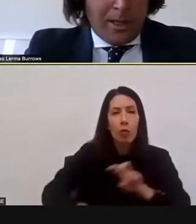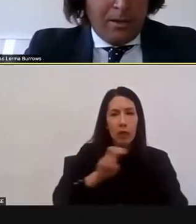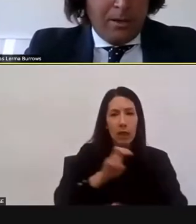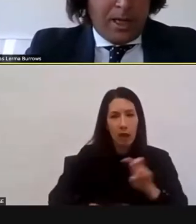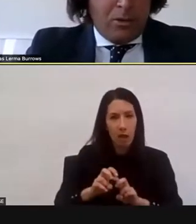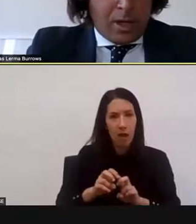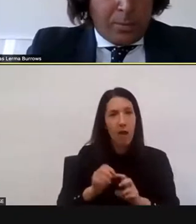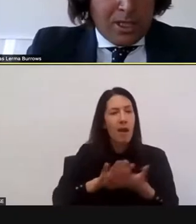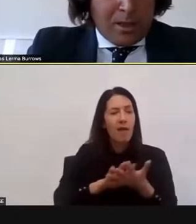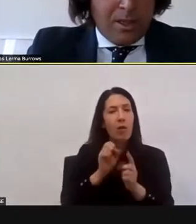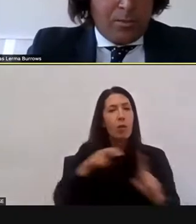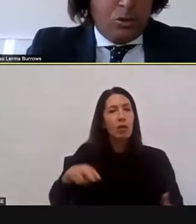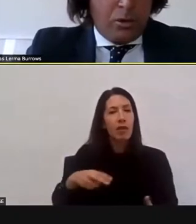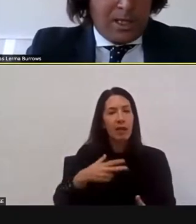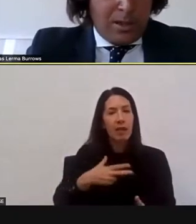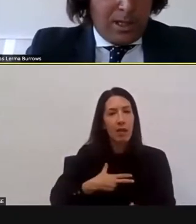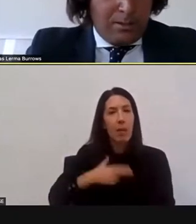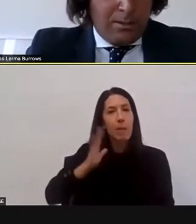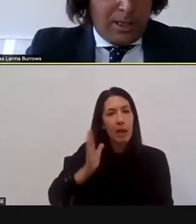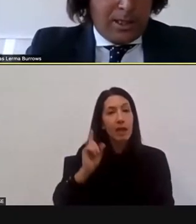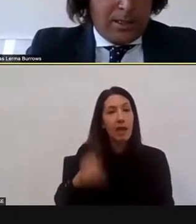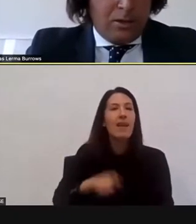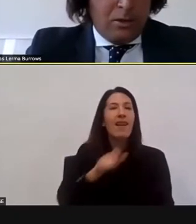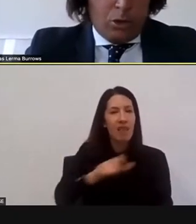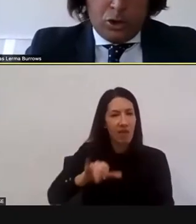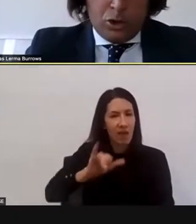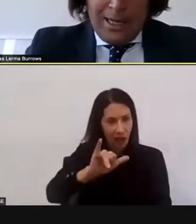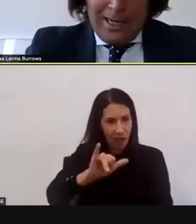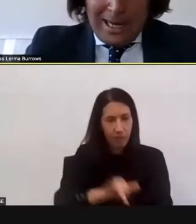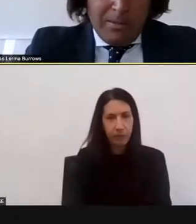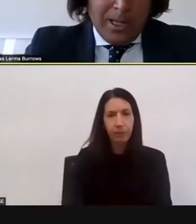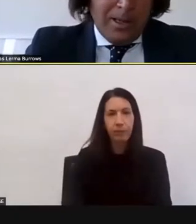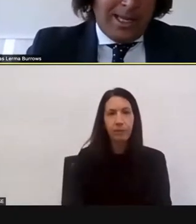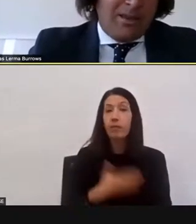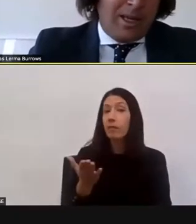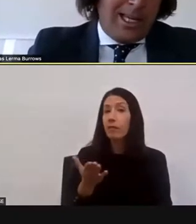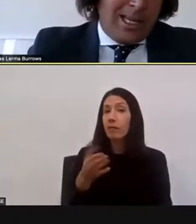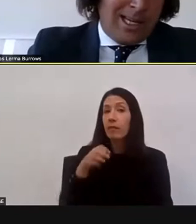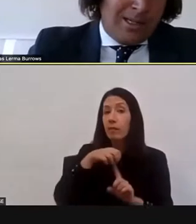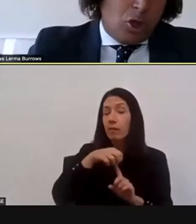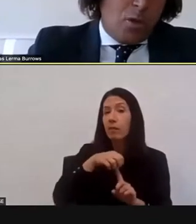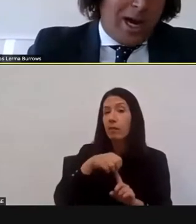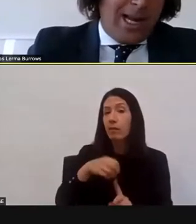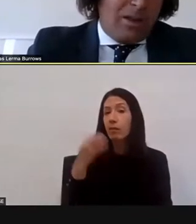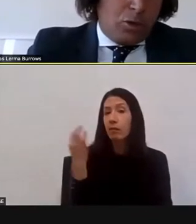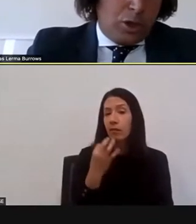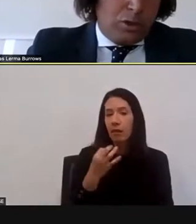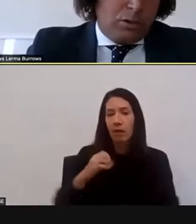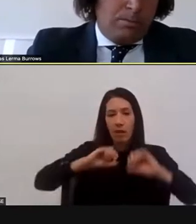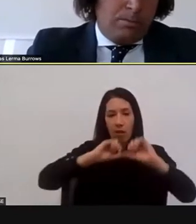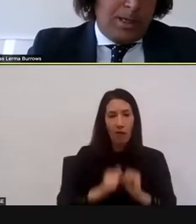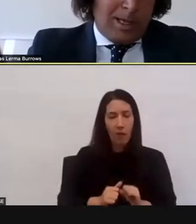penal. Hay un reproche también desde el punto de vista civil, en ese sentido. Entonces, la clave es cómo canalizamos